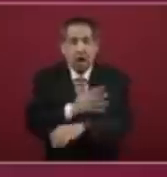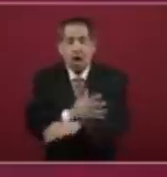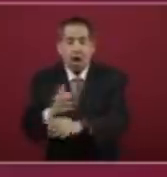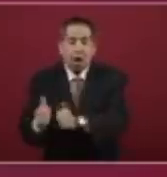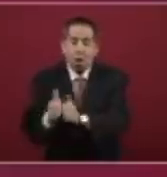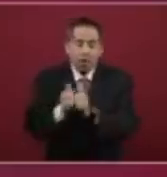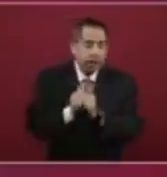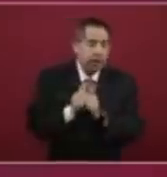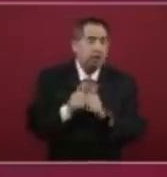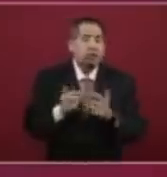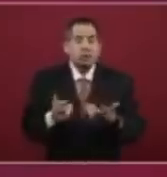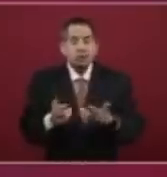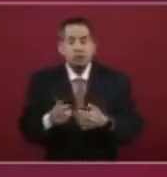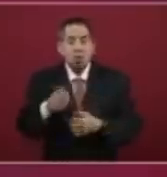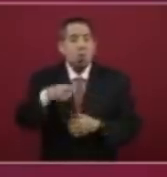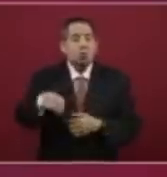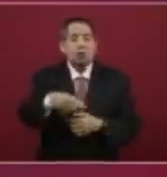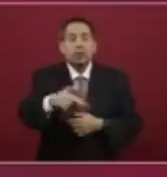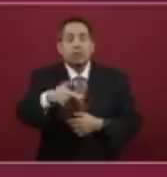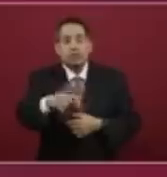acompañando, pagan